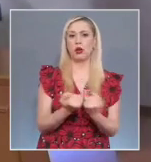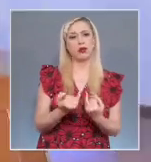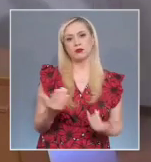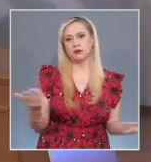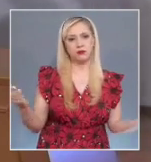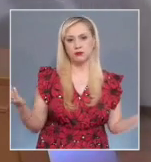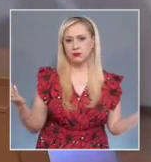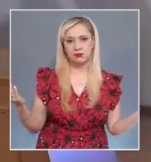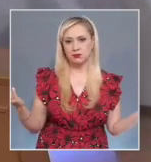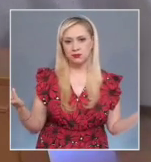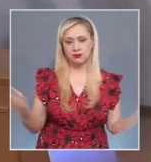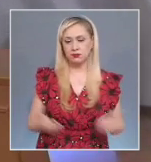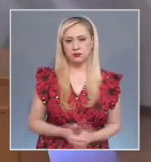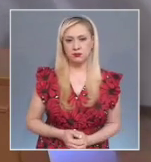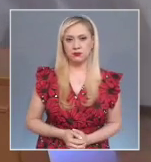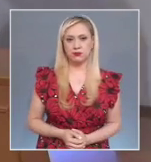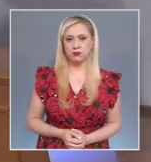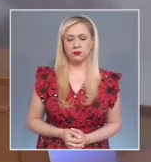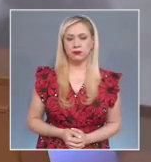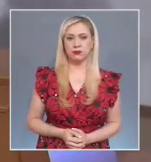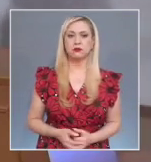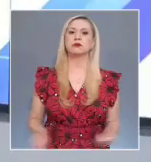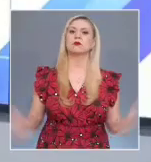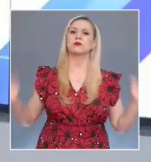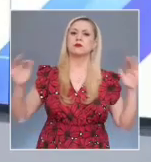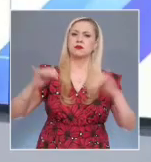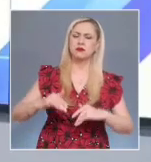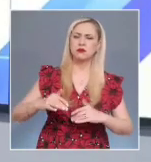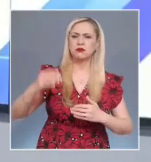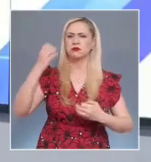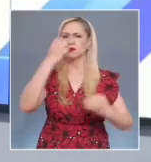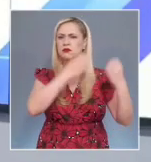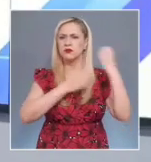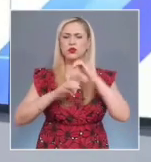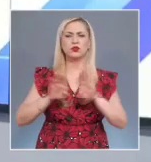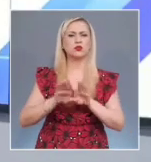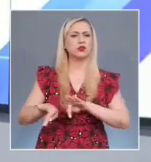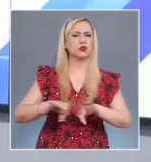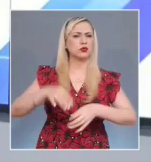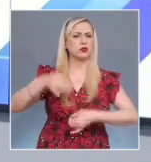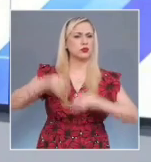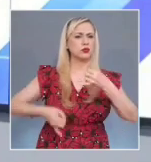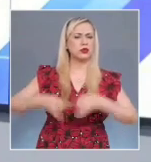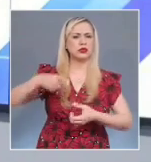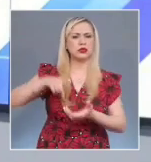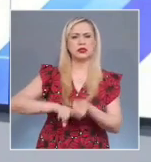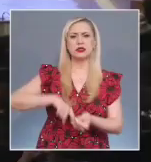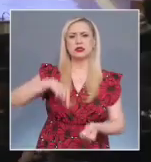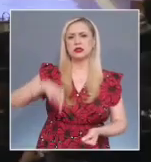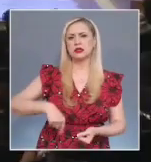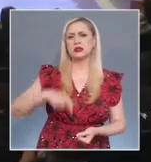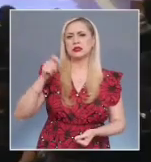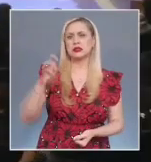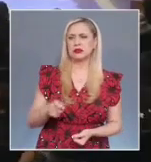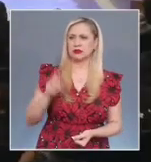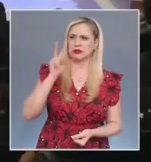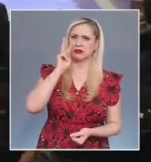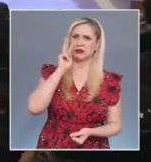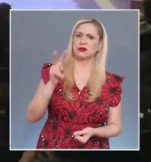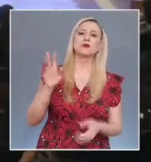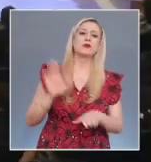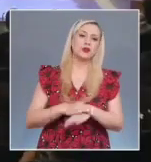En este encuentro se analizó el quehacer de las personas juzgadoras en el contexto actual de permanente crítica y descalificación de su